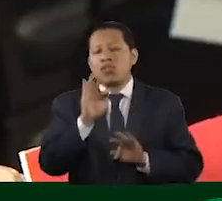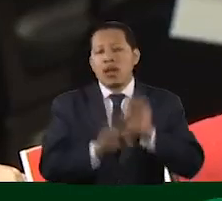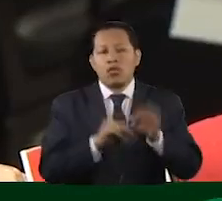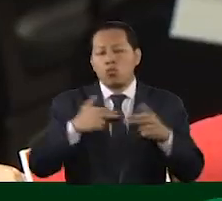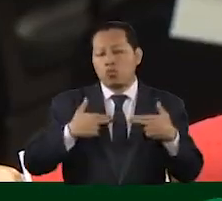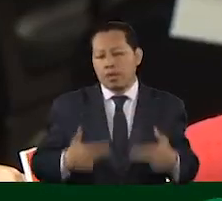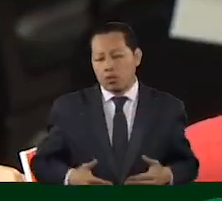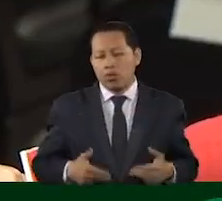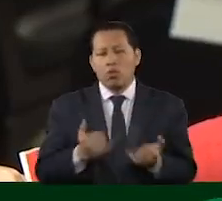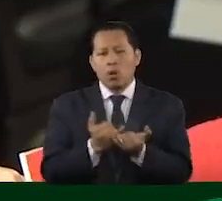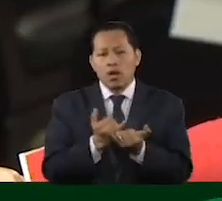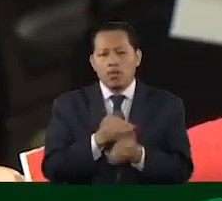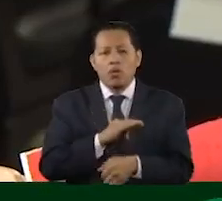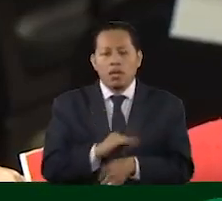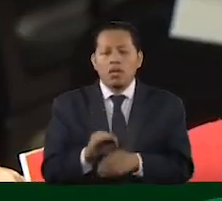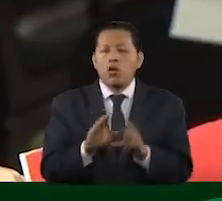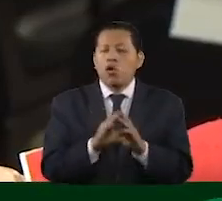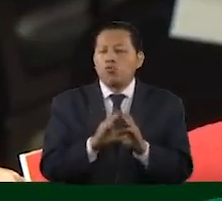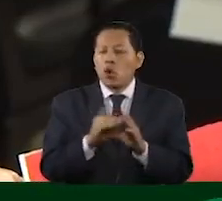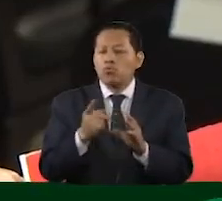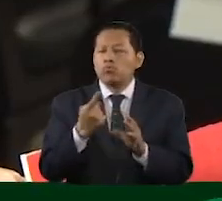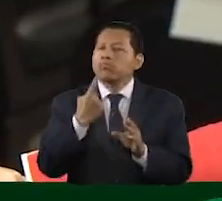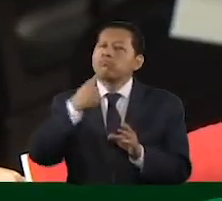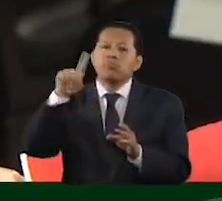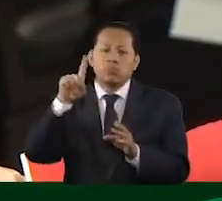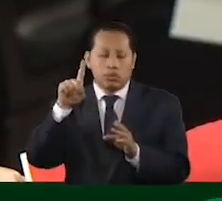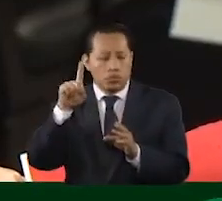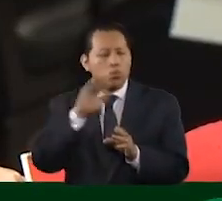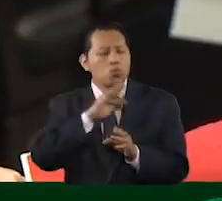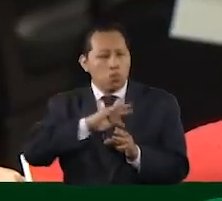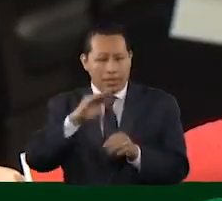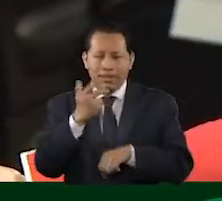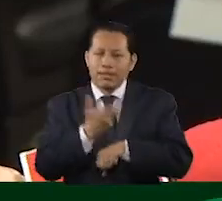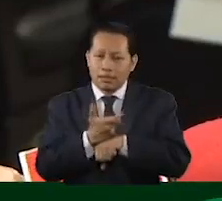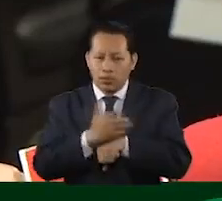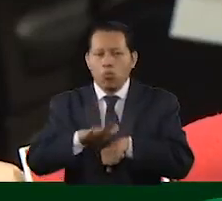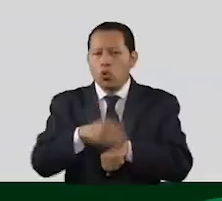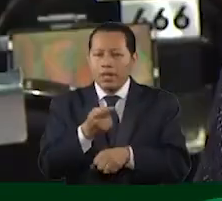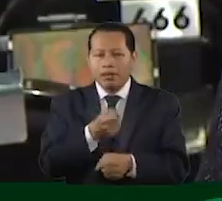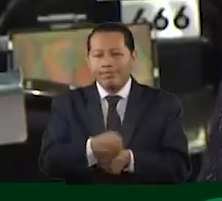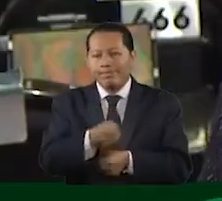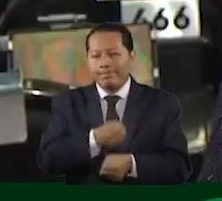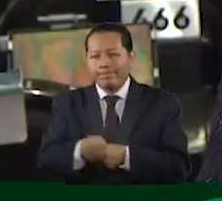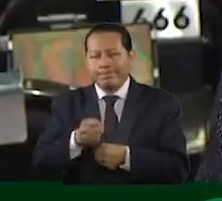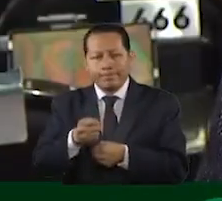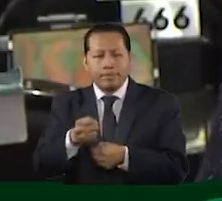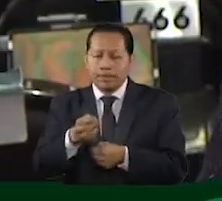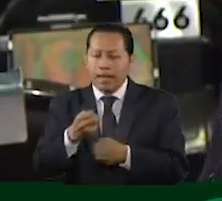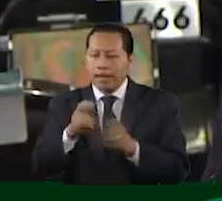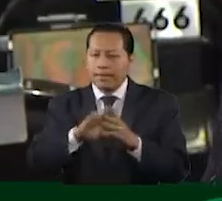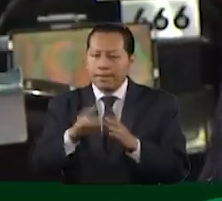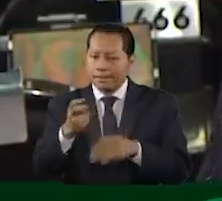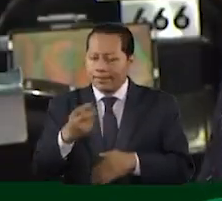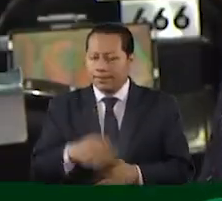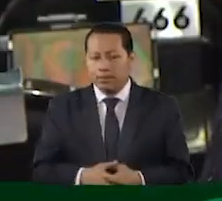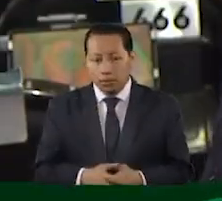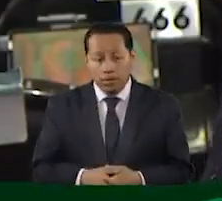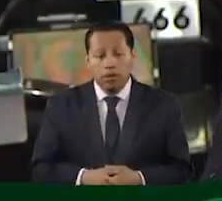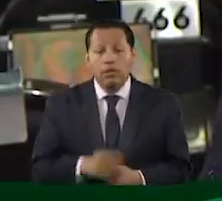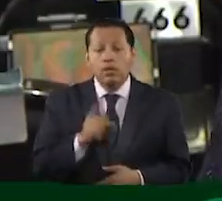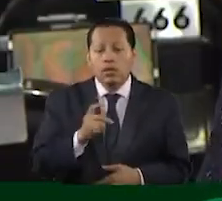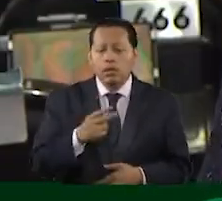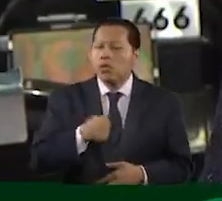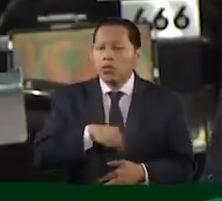y poner, ¿por qué no?, un reclamo al gobierno de los Estados Unidos por el trato inhumano a los migrantes. Indudablemente que estamos a favor de